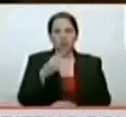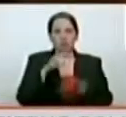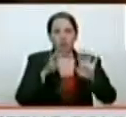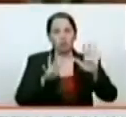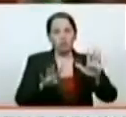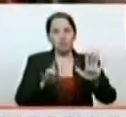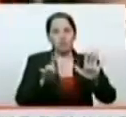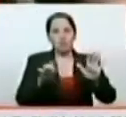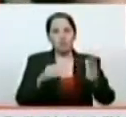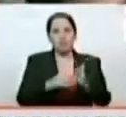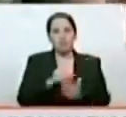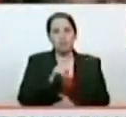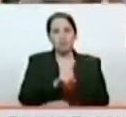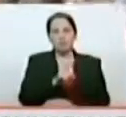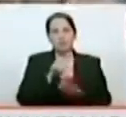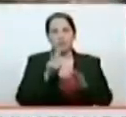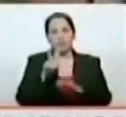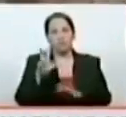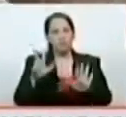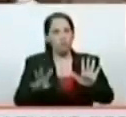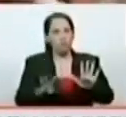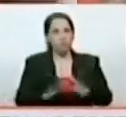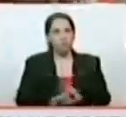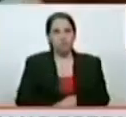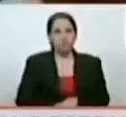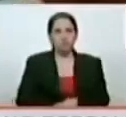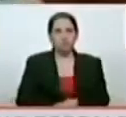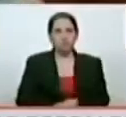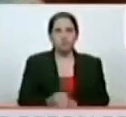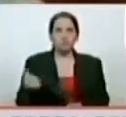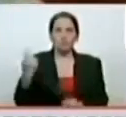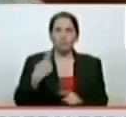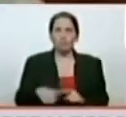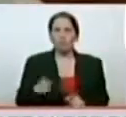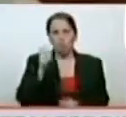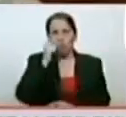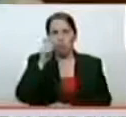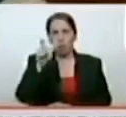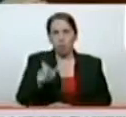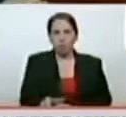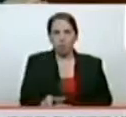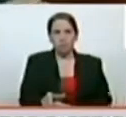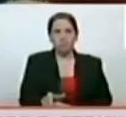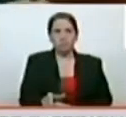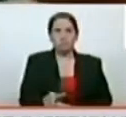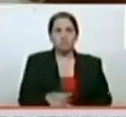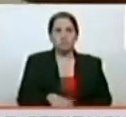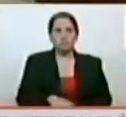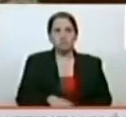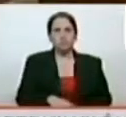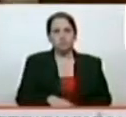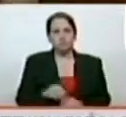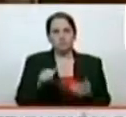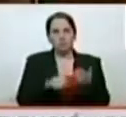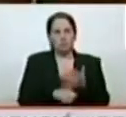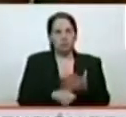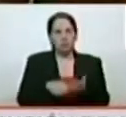6.196.129, aprobado. Ciudadano Américo Giuseppe de Gracia Beltri, titular de la cédula de